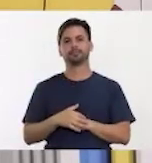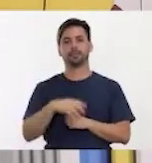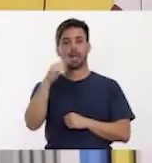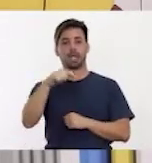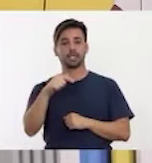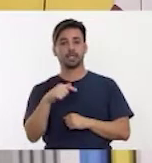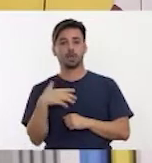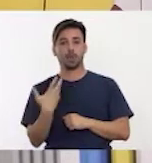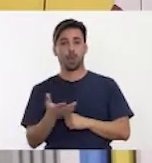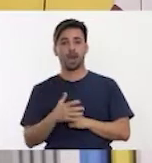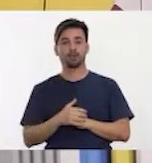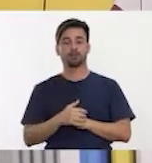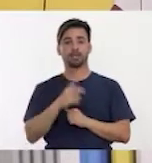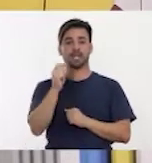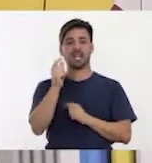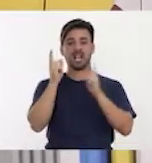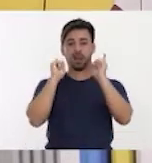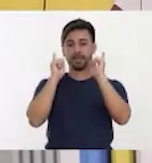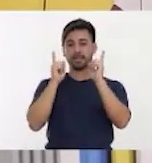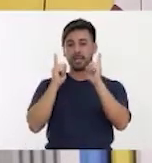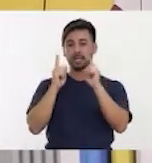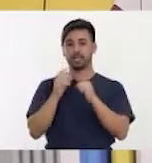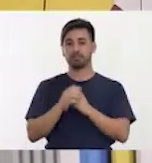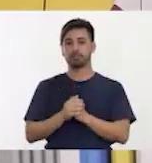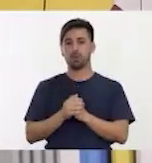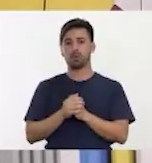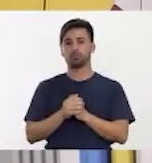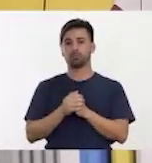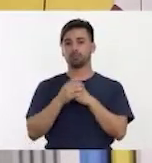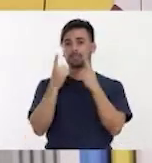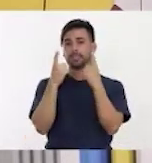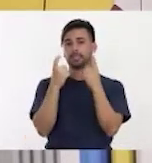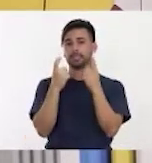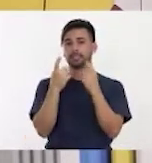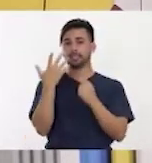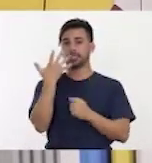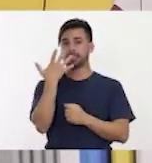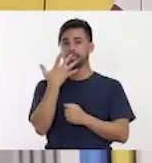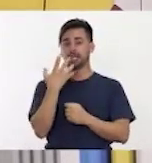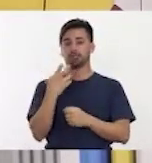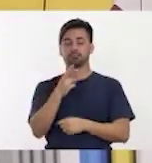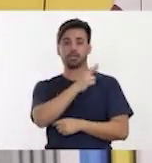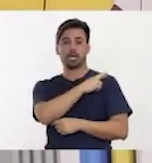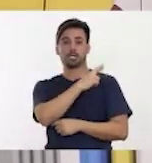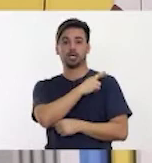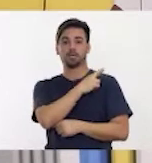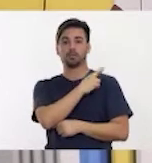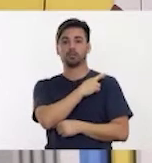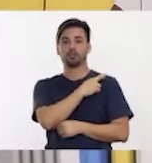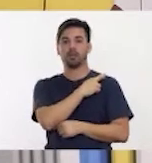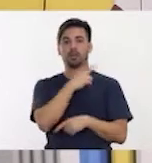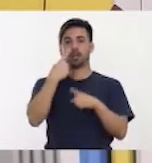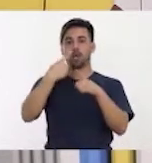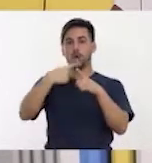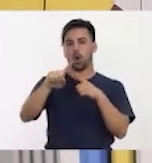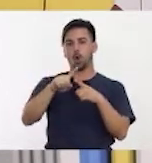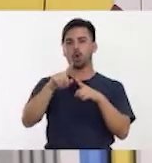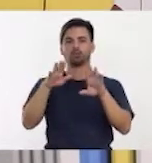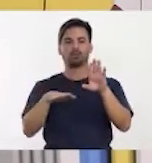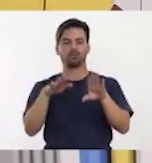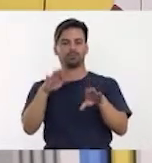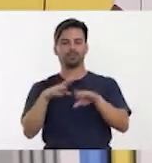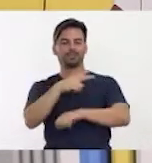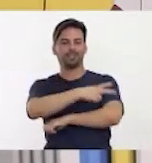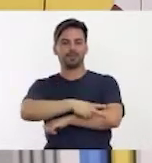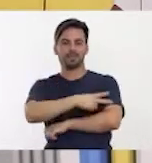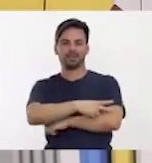Unidos. No, aquí estamos hablando de un capitalismo que responde a los intereses de una burguesía que tiene sus intereses en el